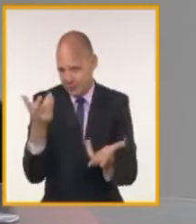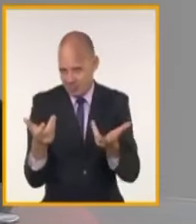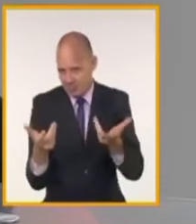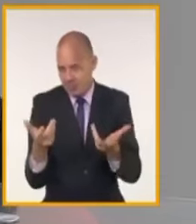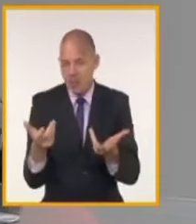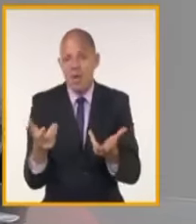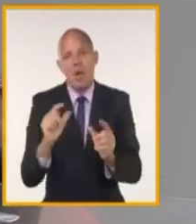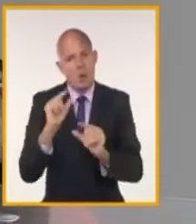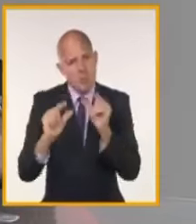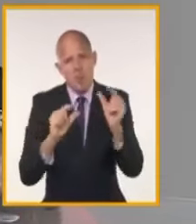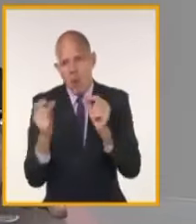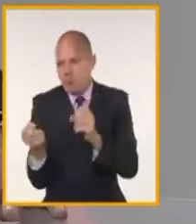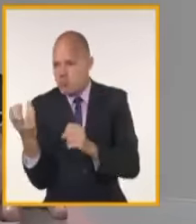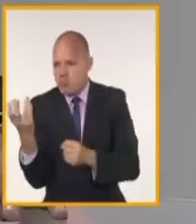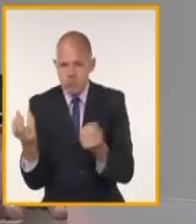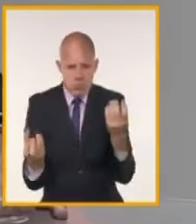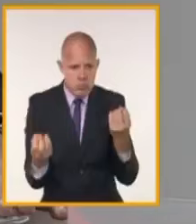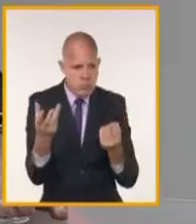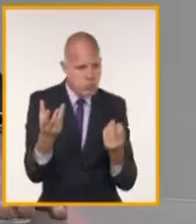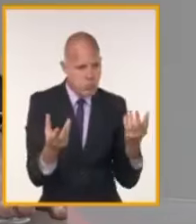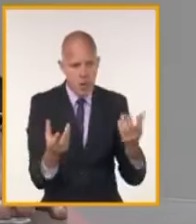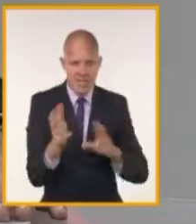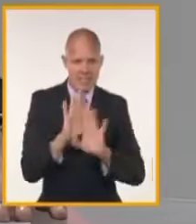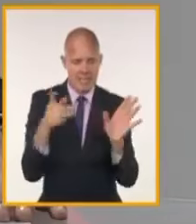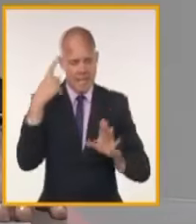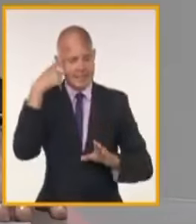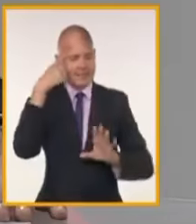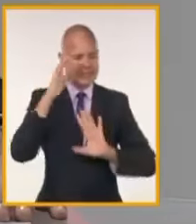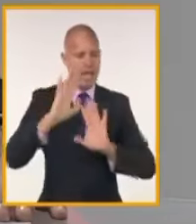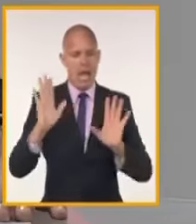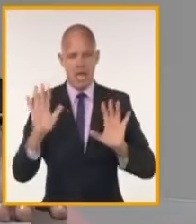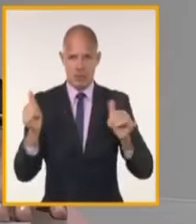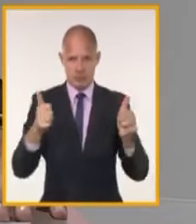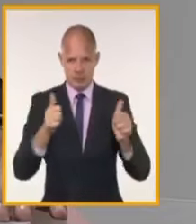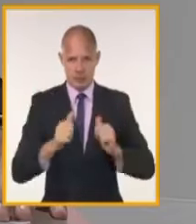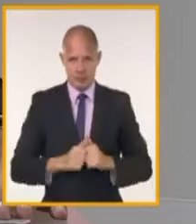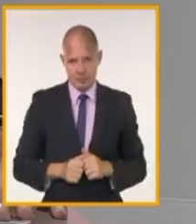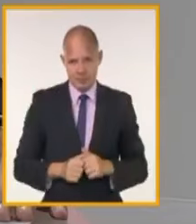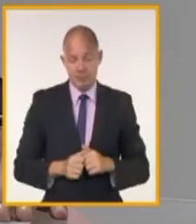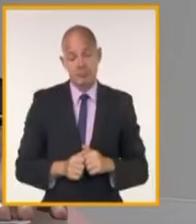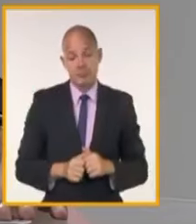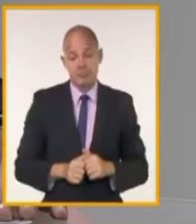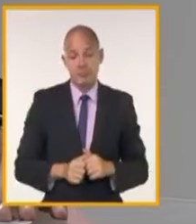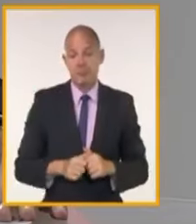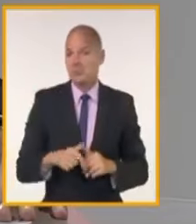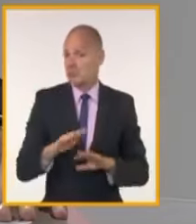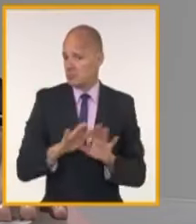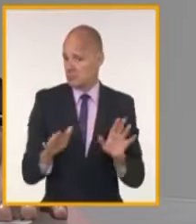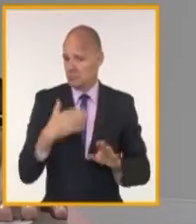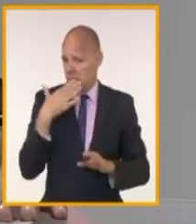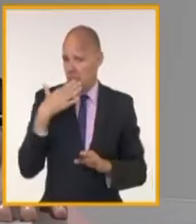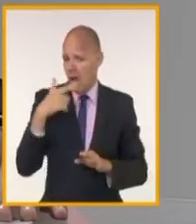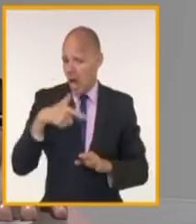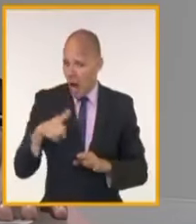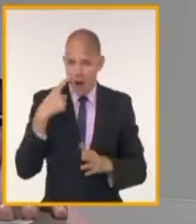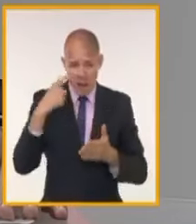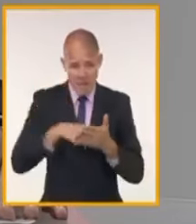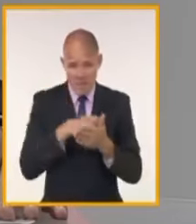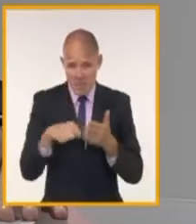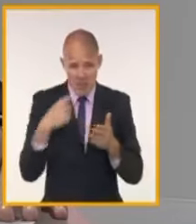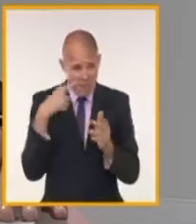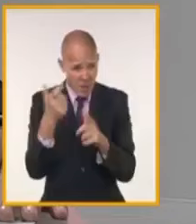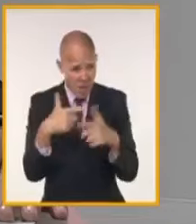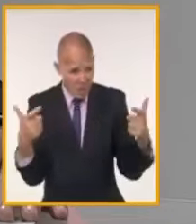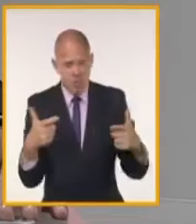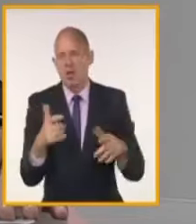acumulando una experiencia eso nos permite eh trabajar con con seguridad este gran programa porque todas las empresas